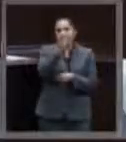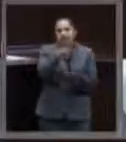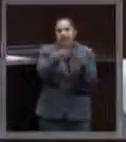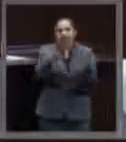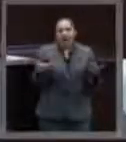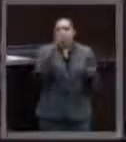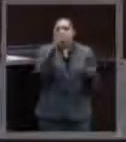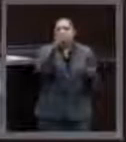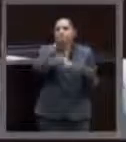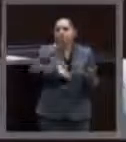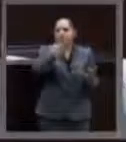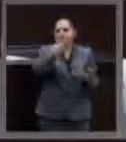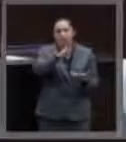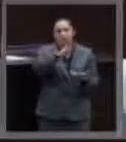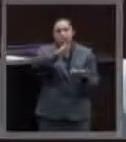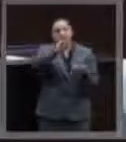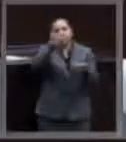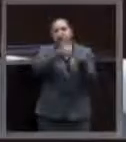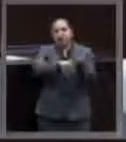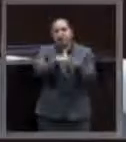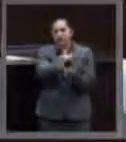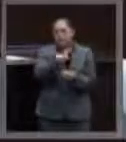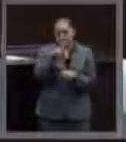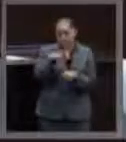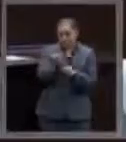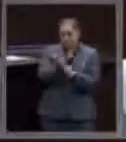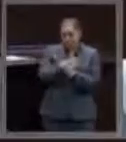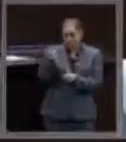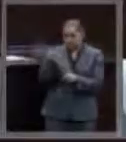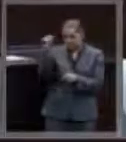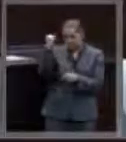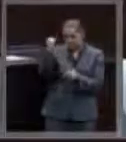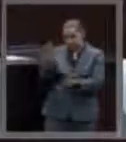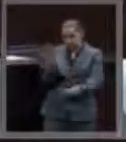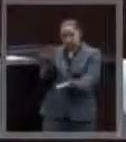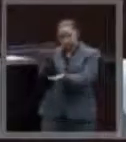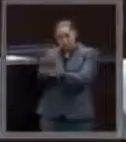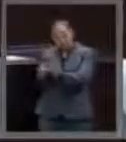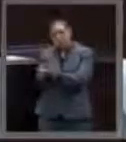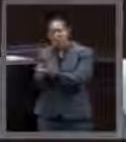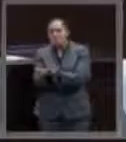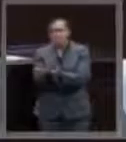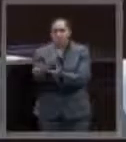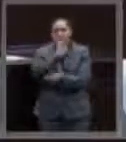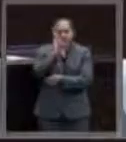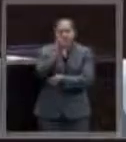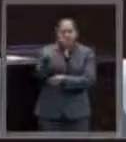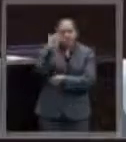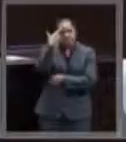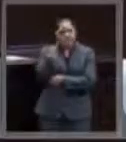repito es loable la propuesta que se presenta pero para desde nuestro punto de vista tiene inconsistencias